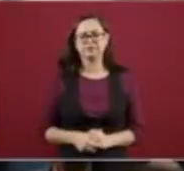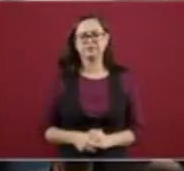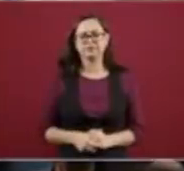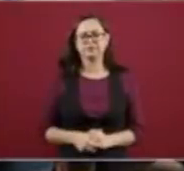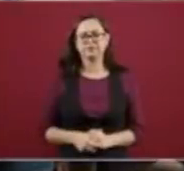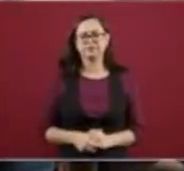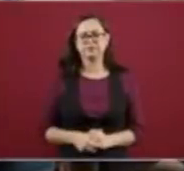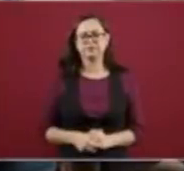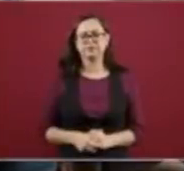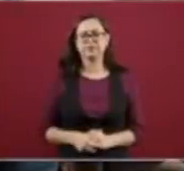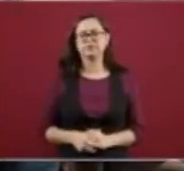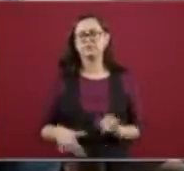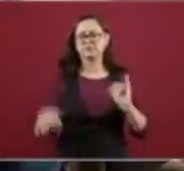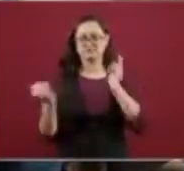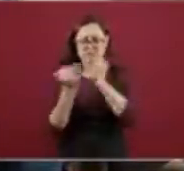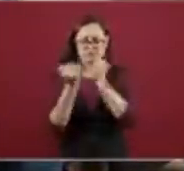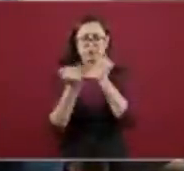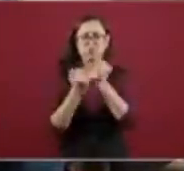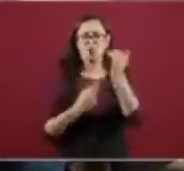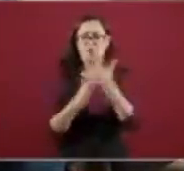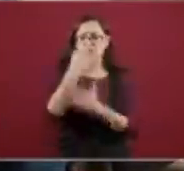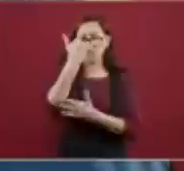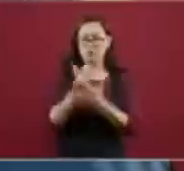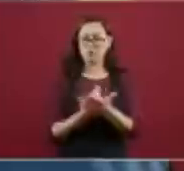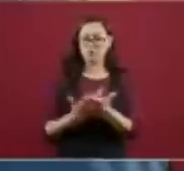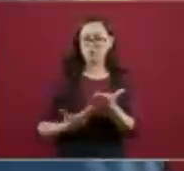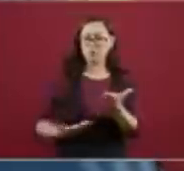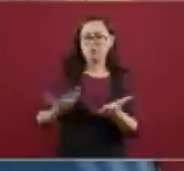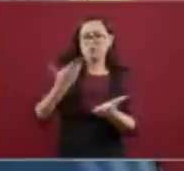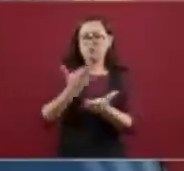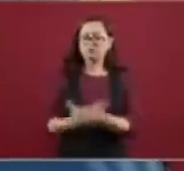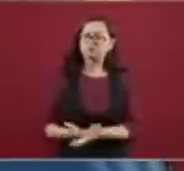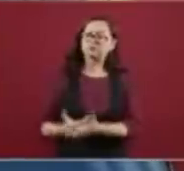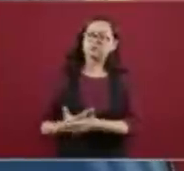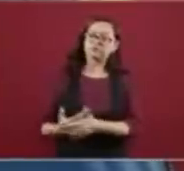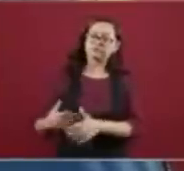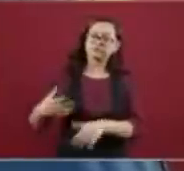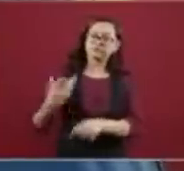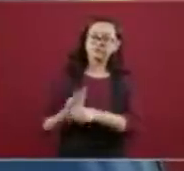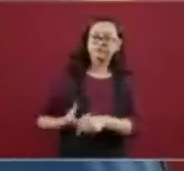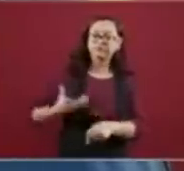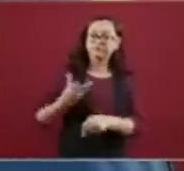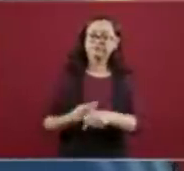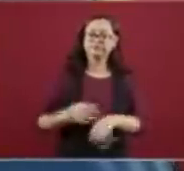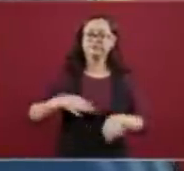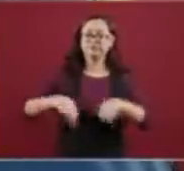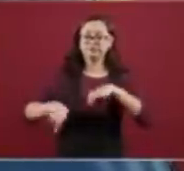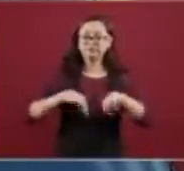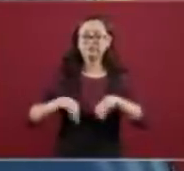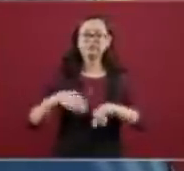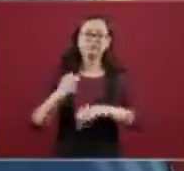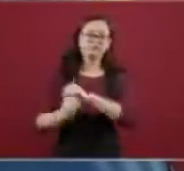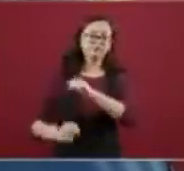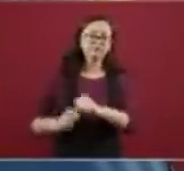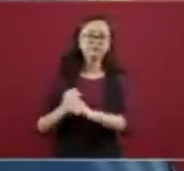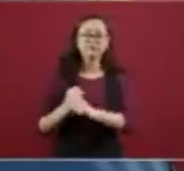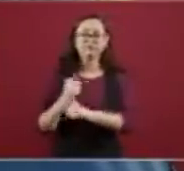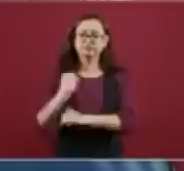articula este proyecto el trabajo que se ha hecho durante muchos años, tanto